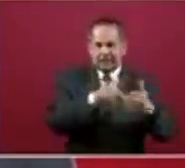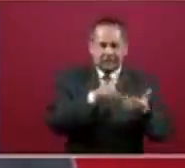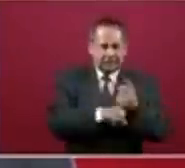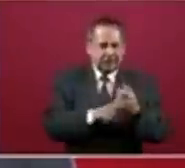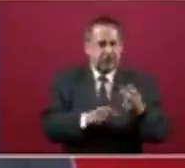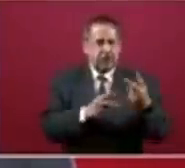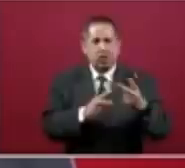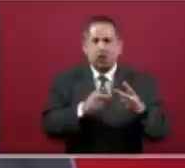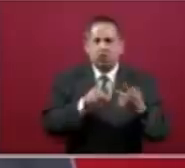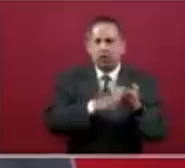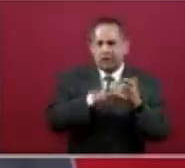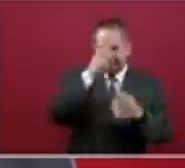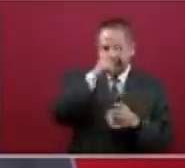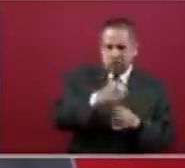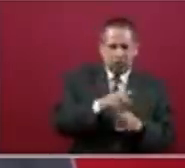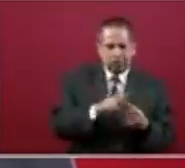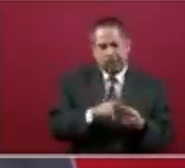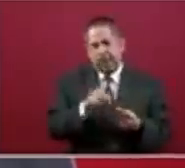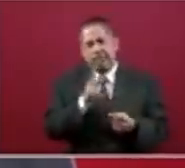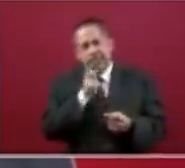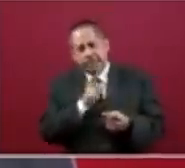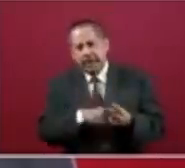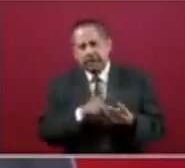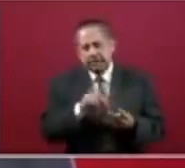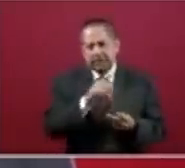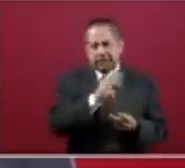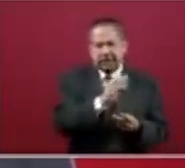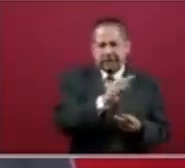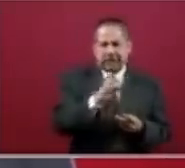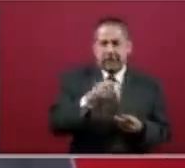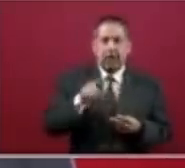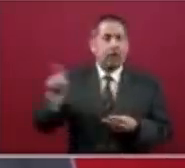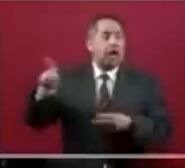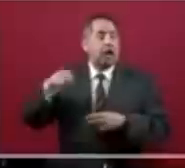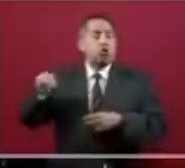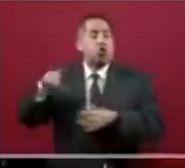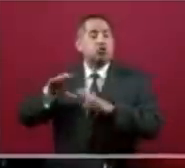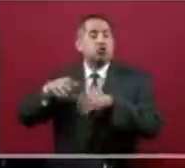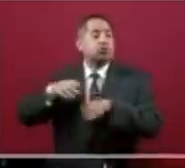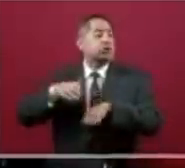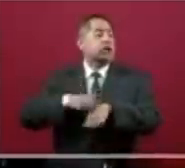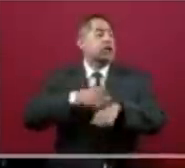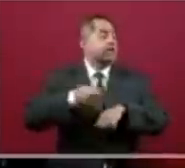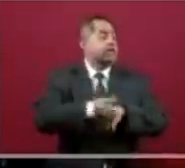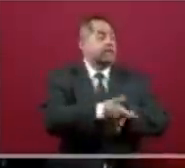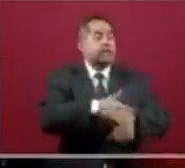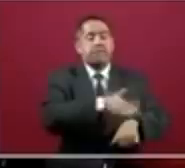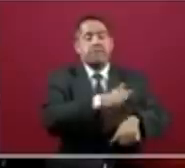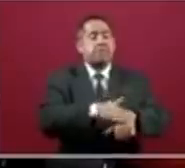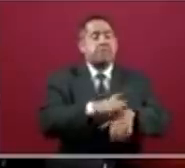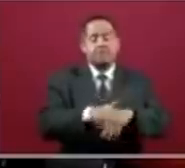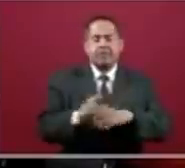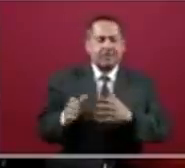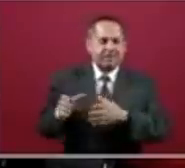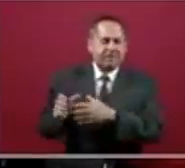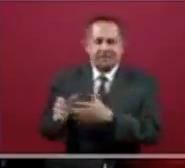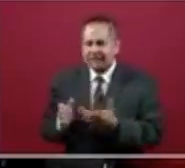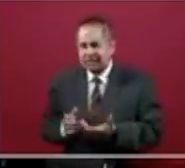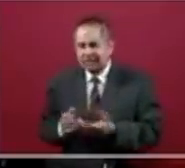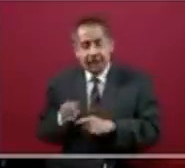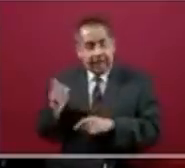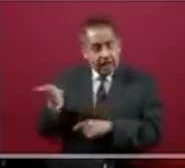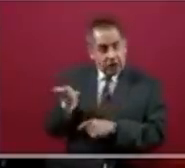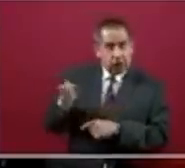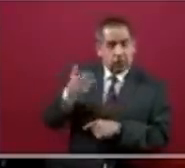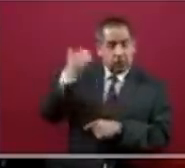dos paraestatales de México, que es obviamente Pemex y la CFE. Las calificadoras en el 2007